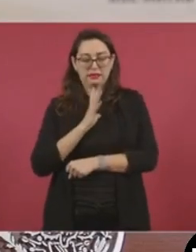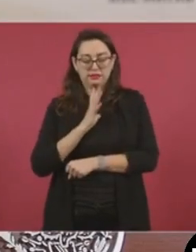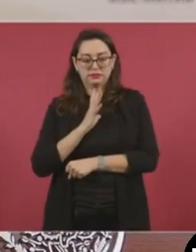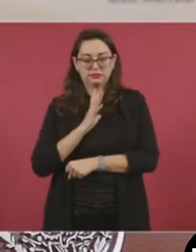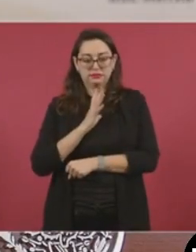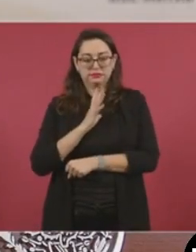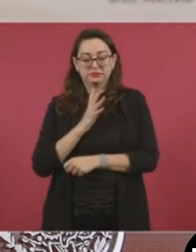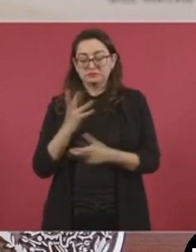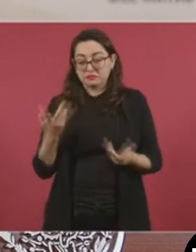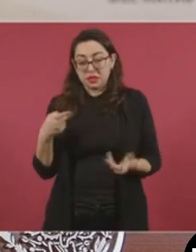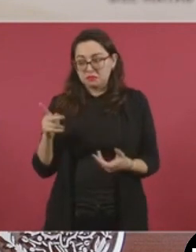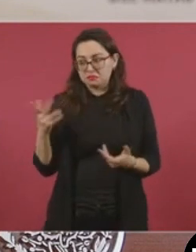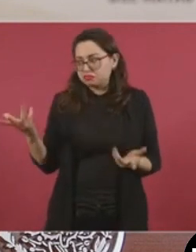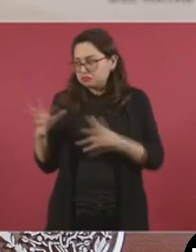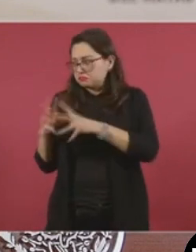único